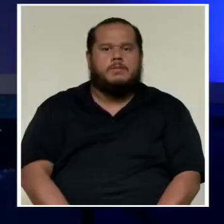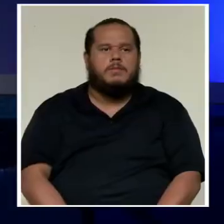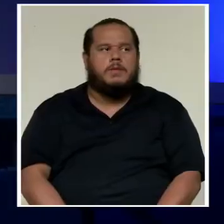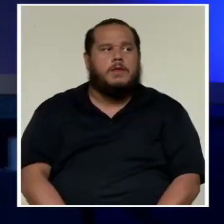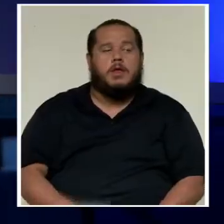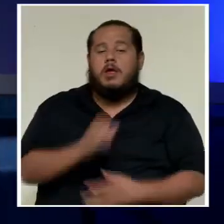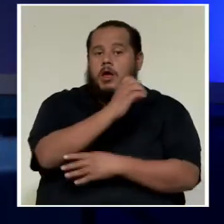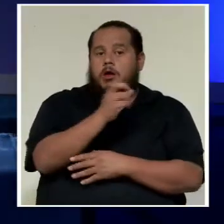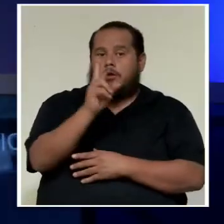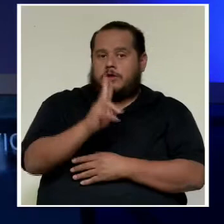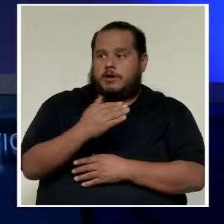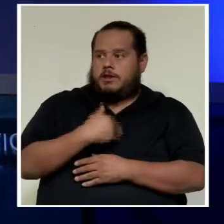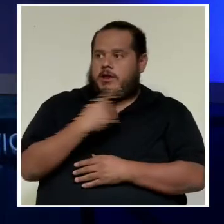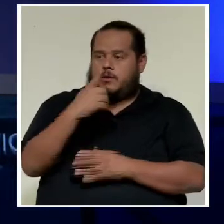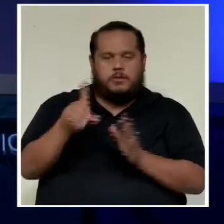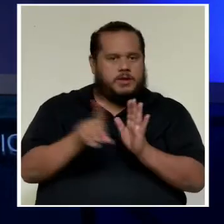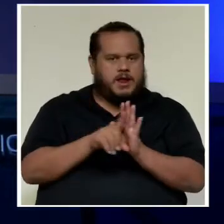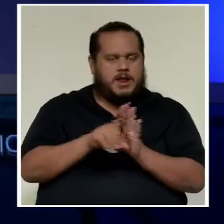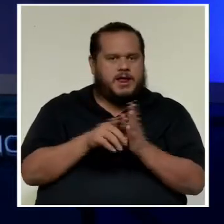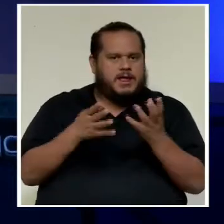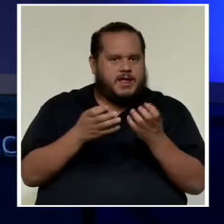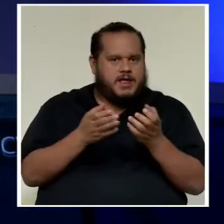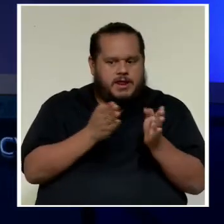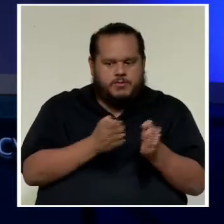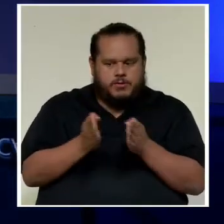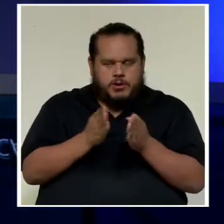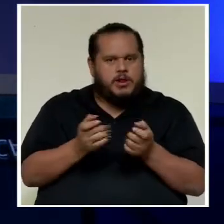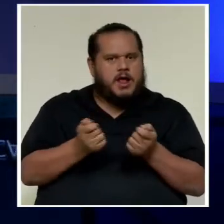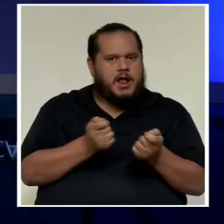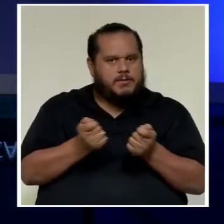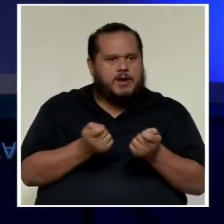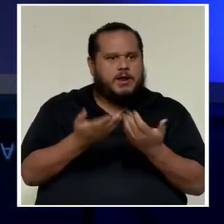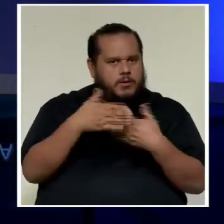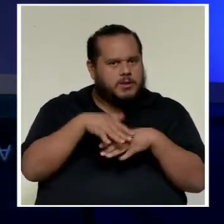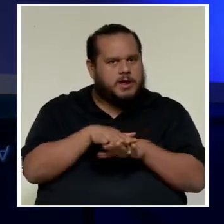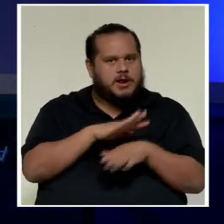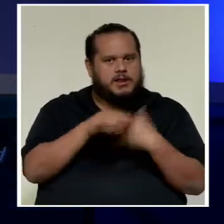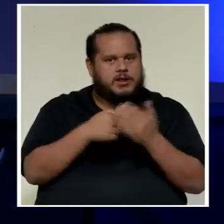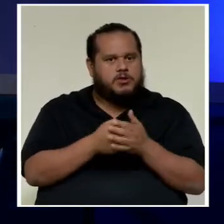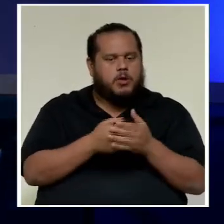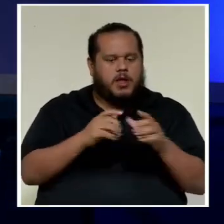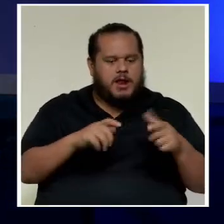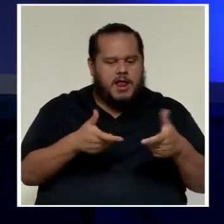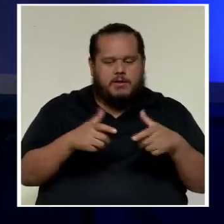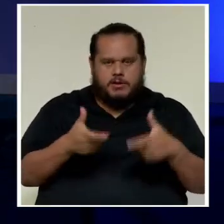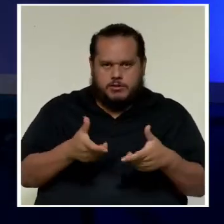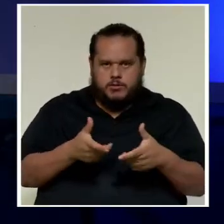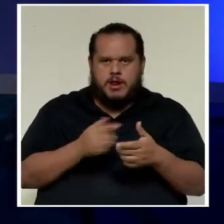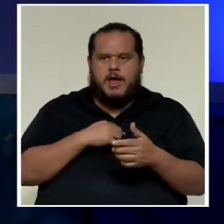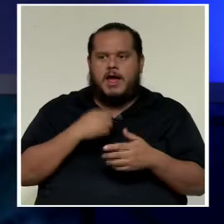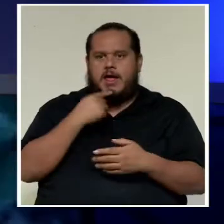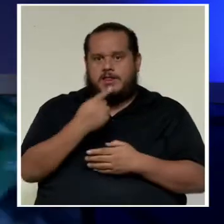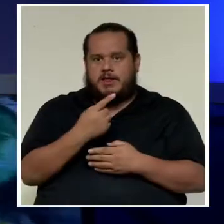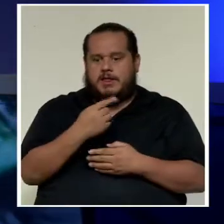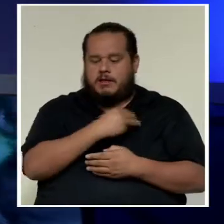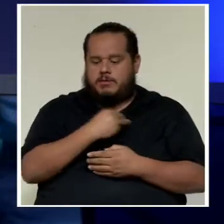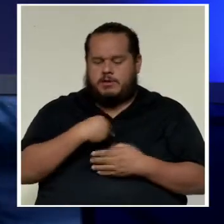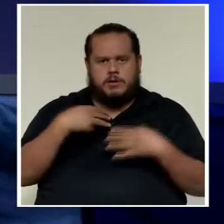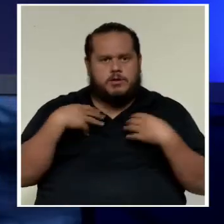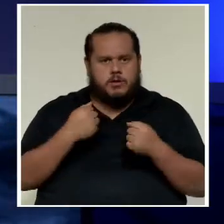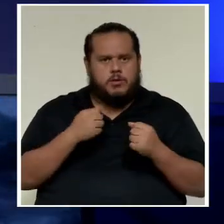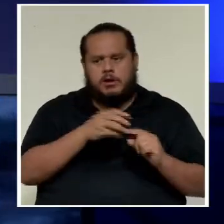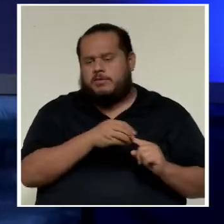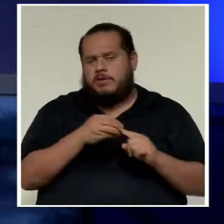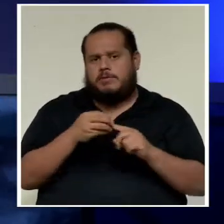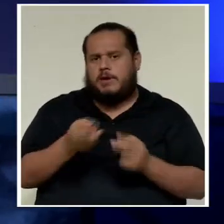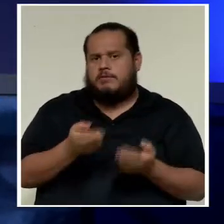Costa Rica tiene una ley que pretende poner orden al manejo integral de los residuos sólidos. Señala al Ministerio de Salud como el principal